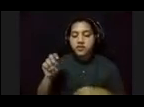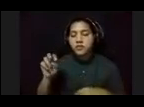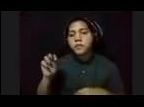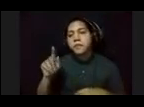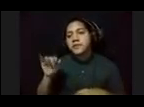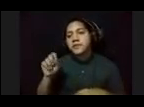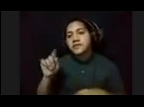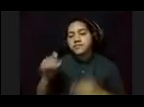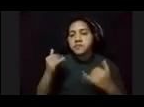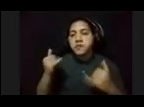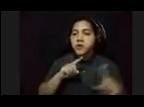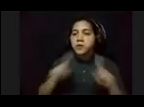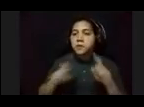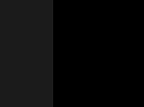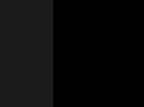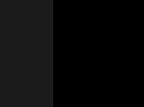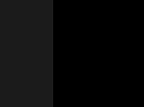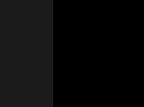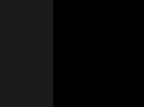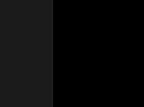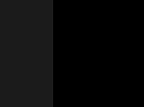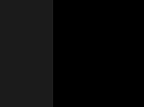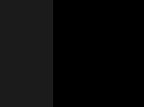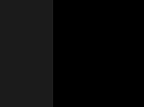la sección de preguntas y comentarios con las personas